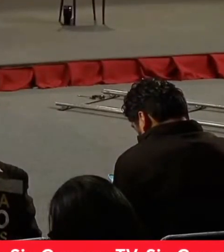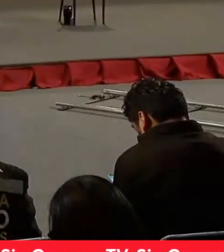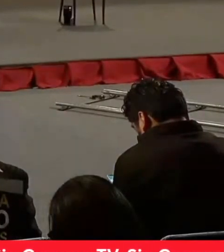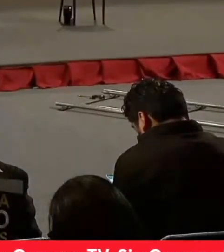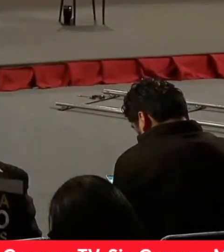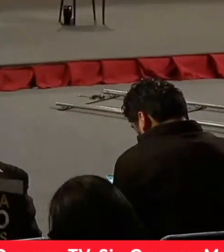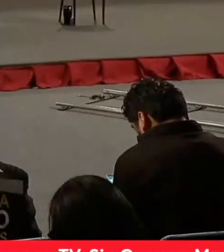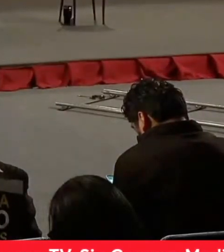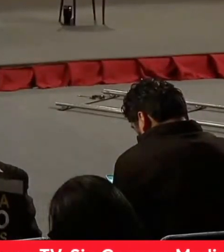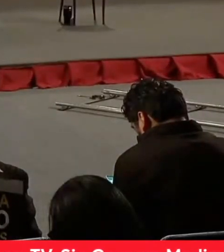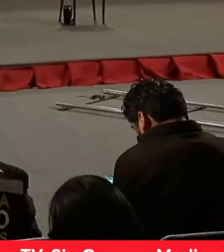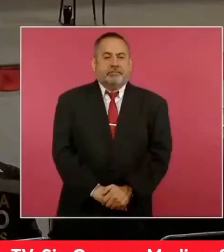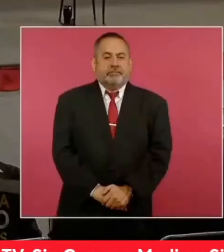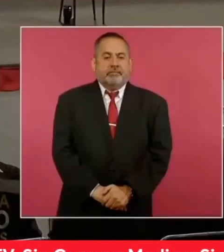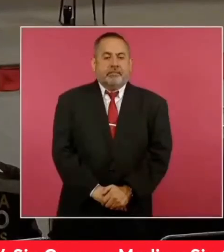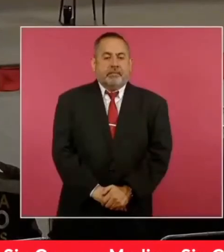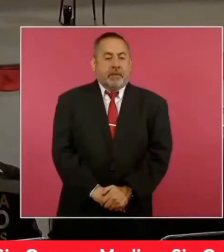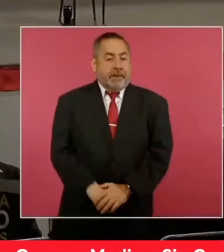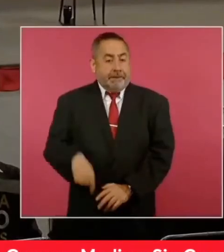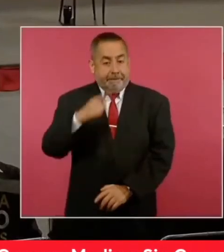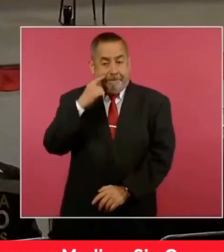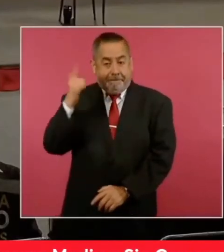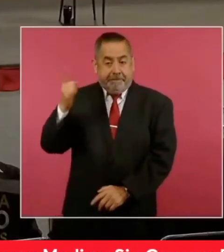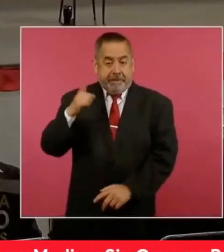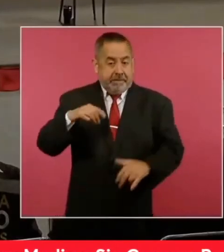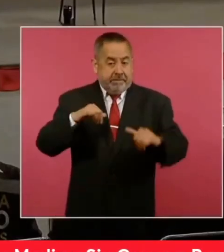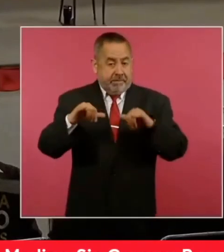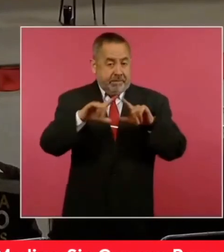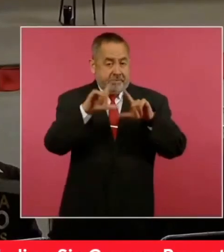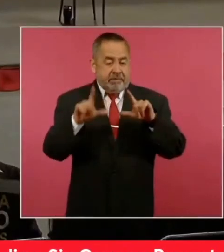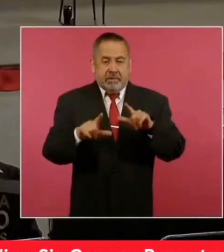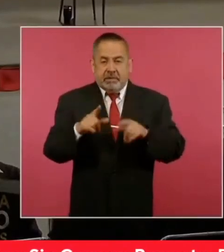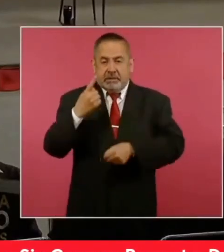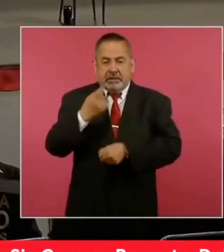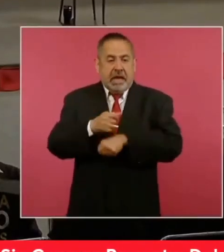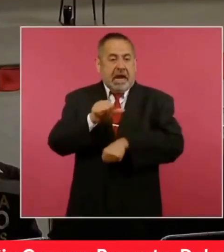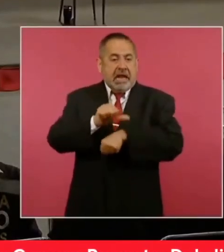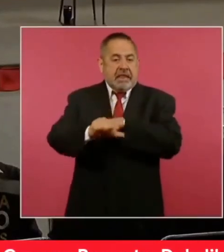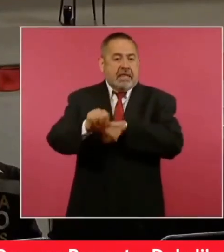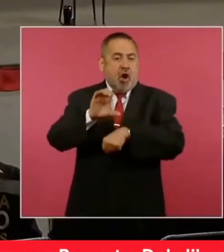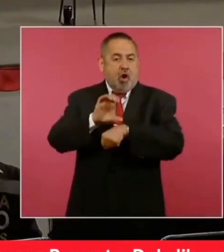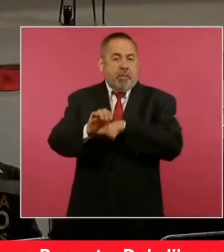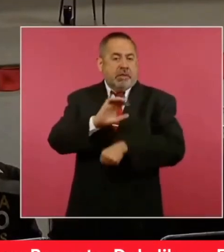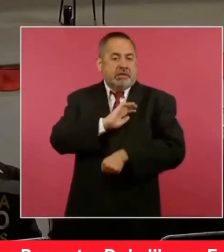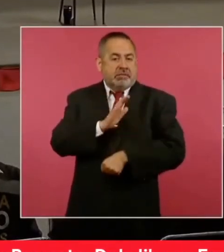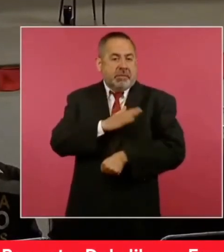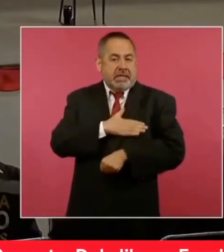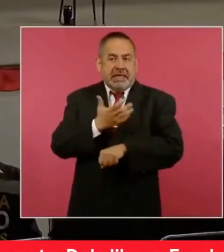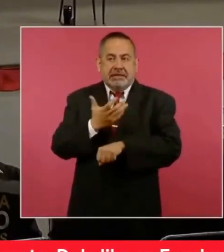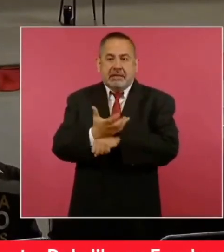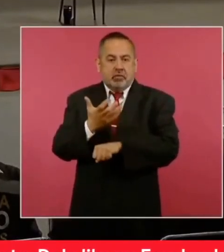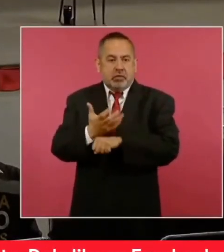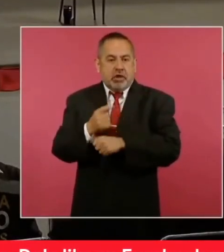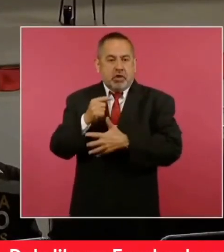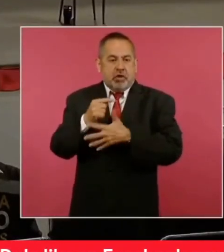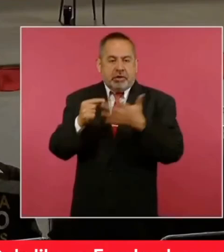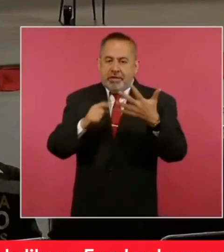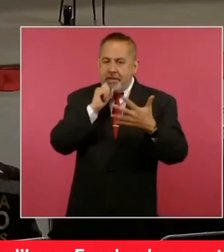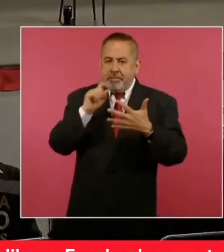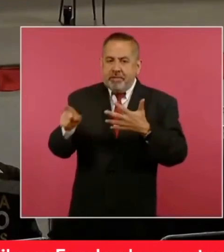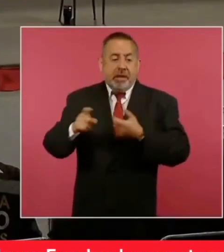extranjero. Aquí vemos el mapa. Destacan Argentina, Colombia, España, Estados Unidos